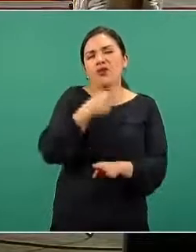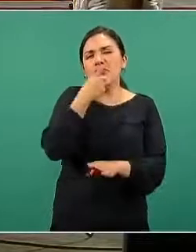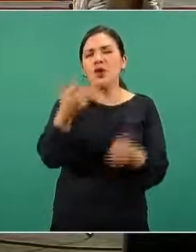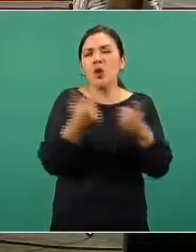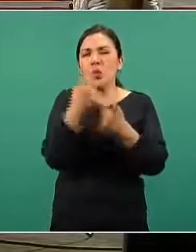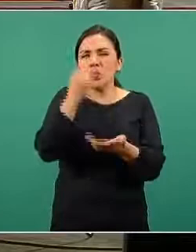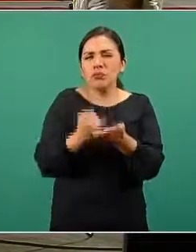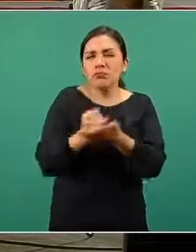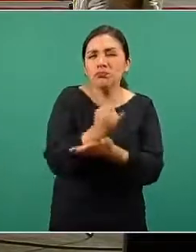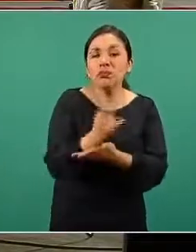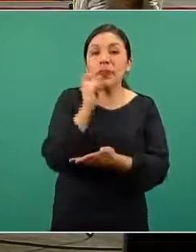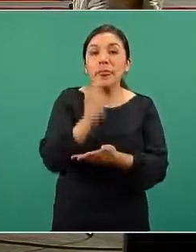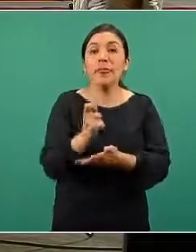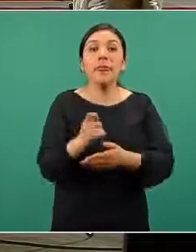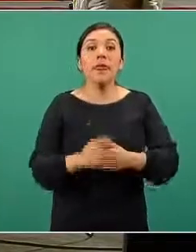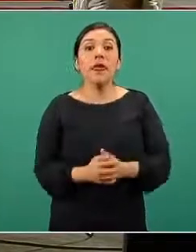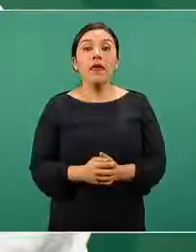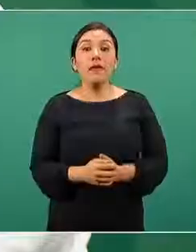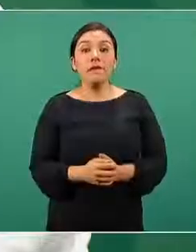decreto que